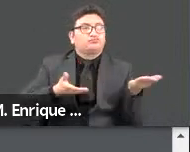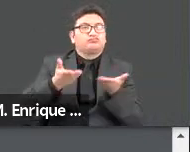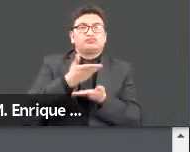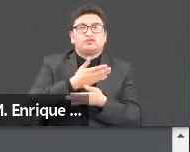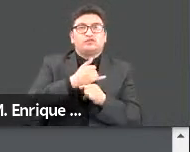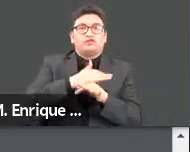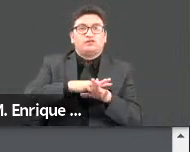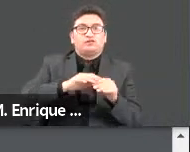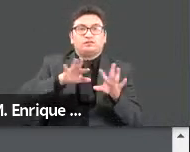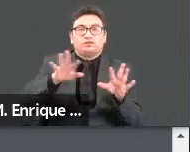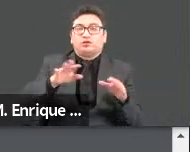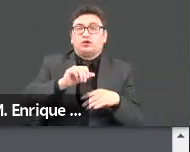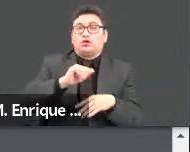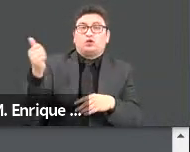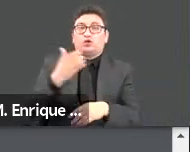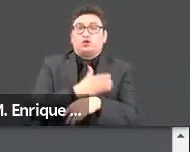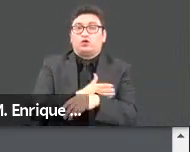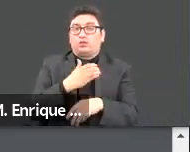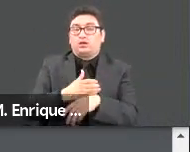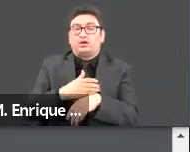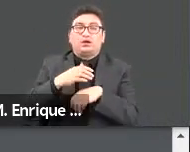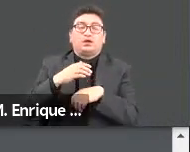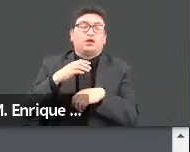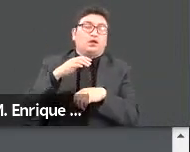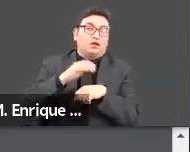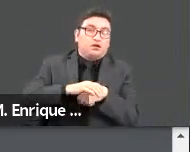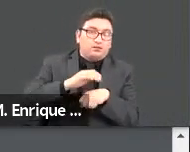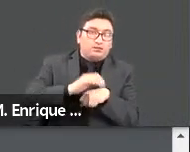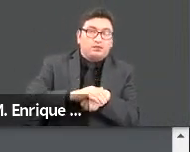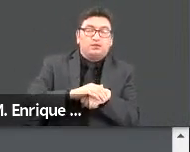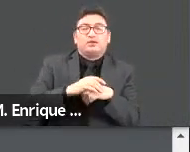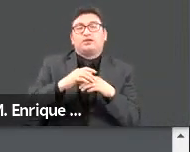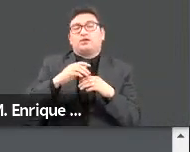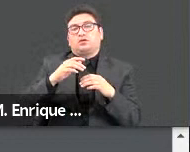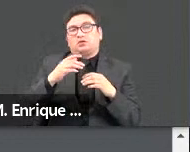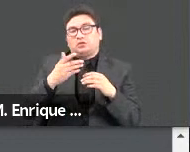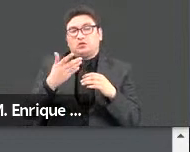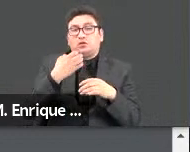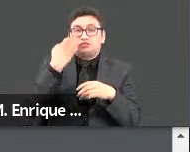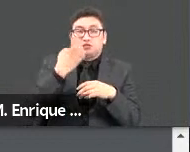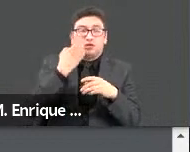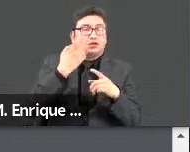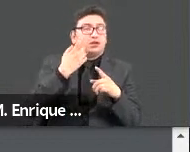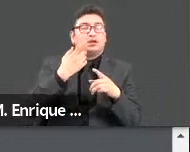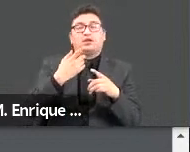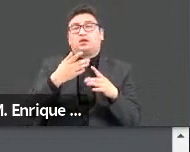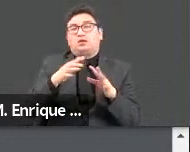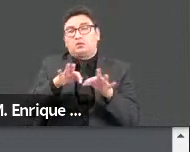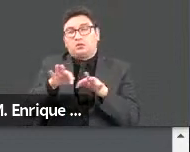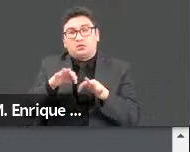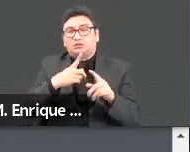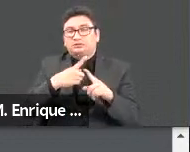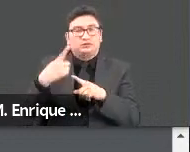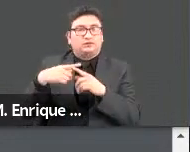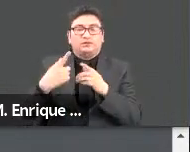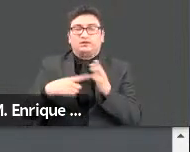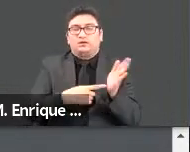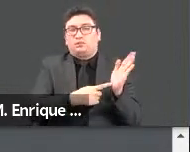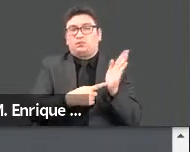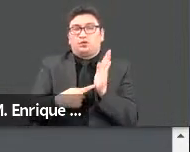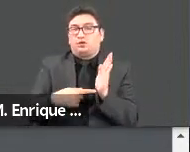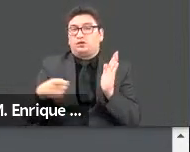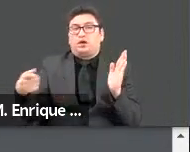¿sí? Con algún compañero, un colega, un compañero de la escuela también, ¿sí? Nos